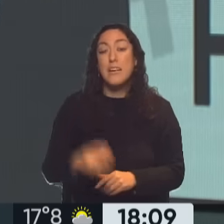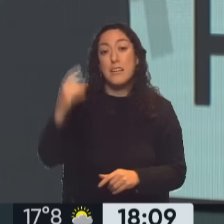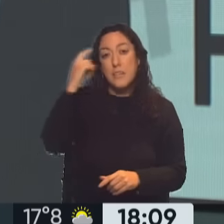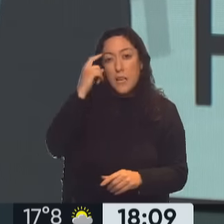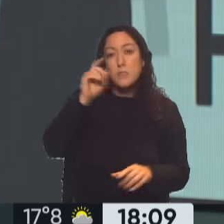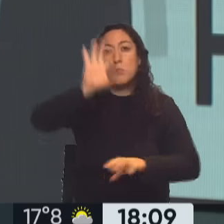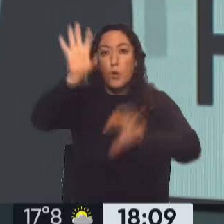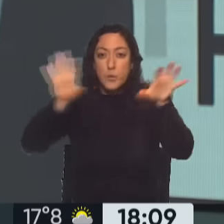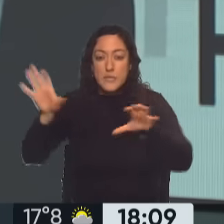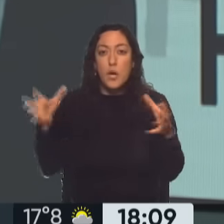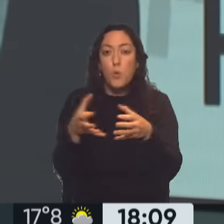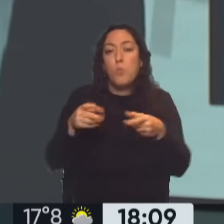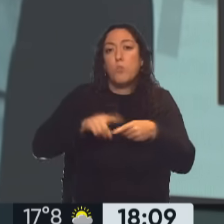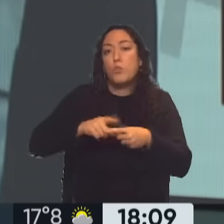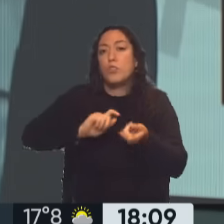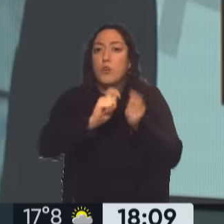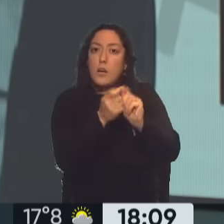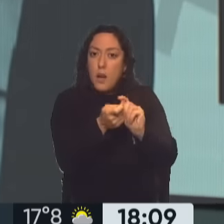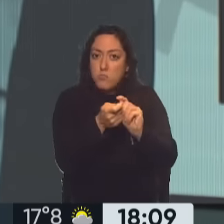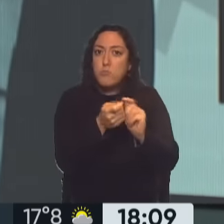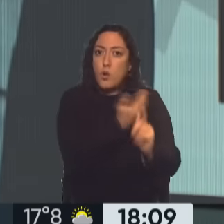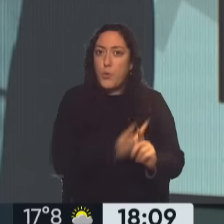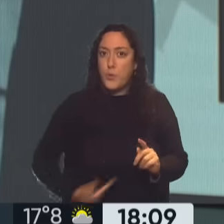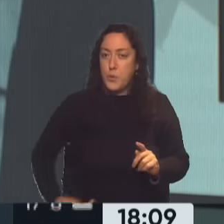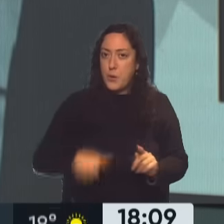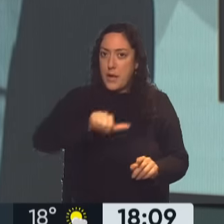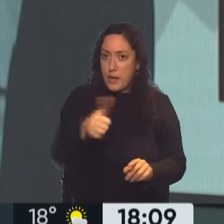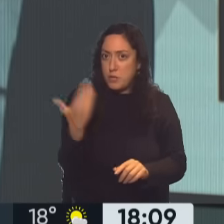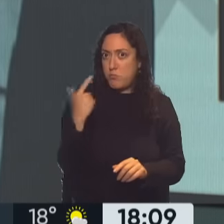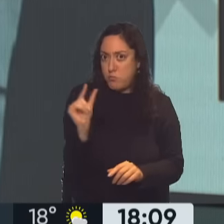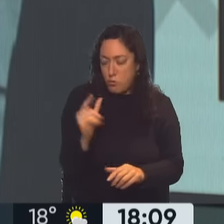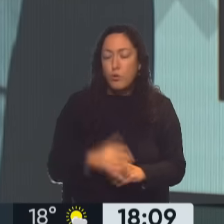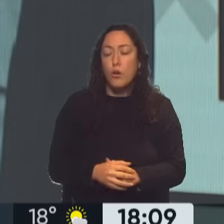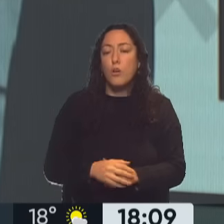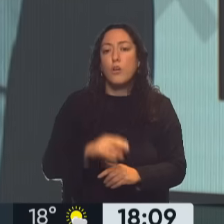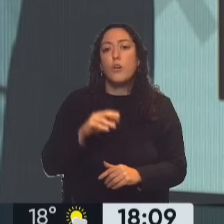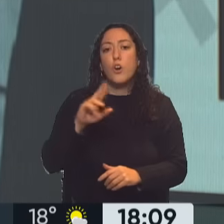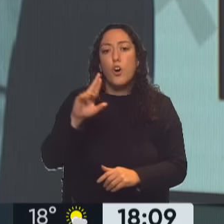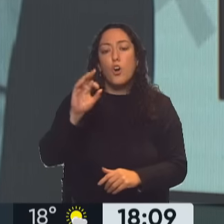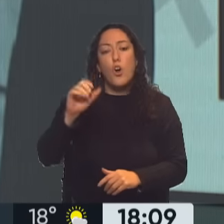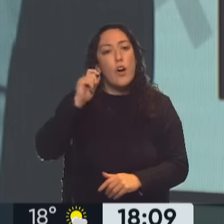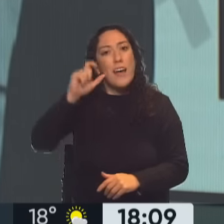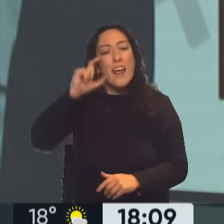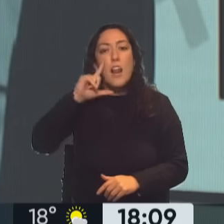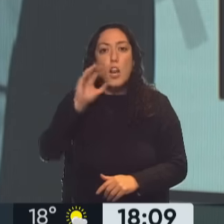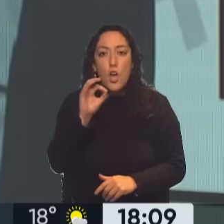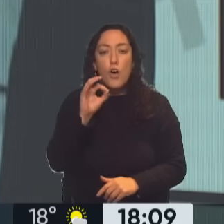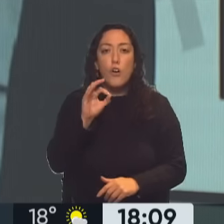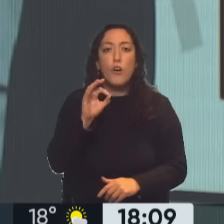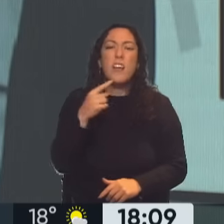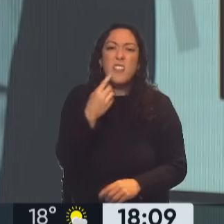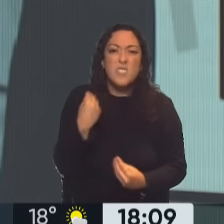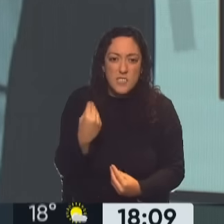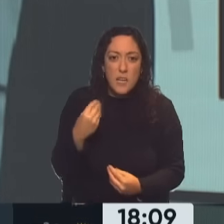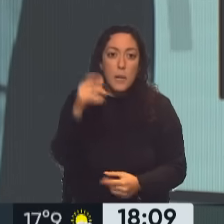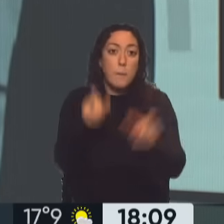provincias gobernadas por Juntos por el Cambio, incluso recientemente electos. Allí está Rogelio Frigerio. ¿Qué dice Rogelio Frigerio? Dice: ahora nos tenemos que juntar